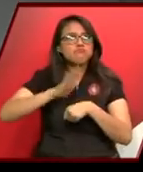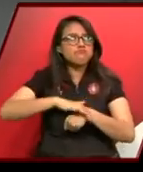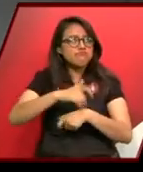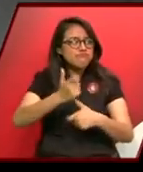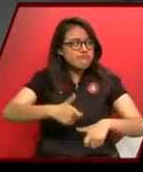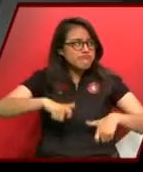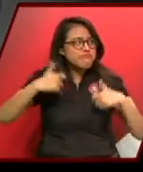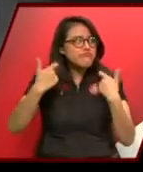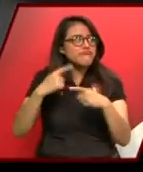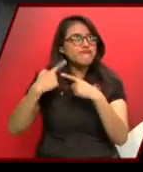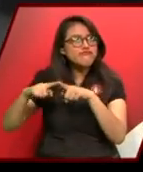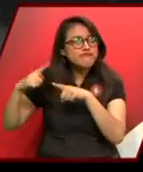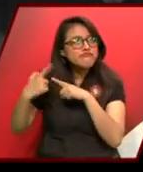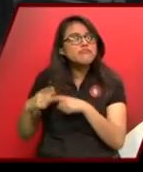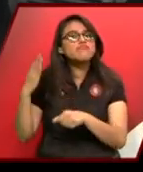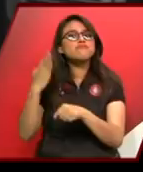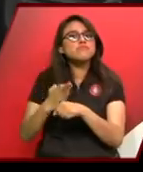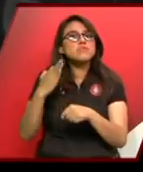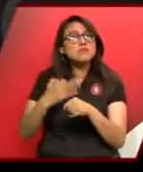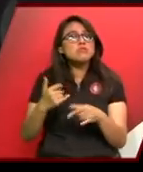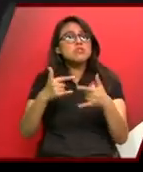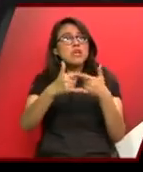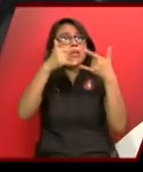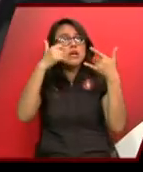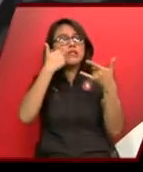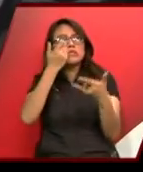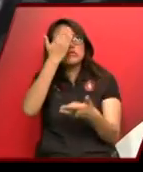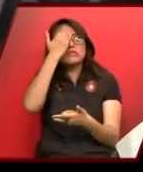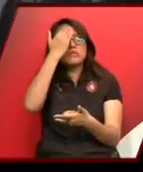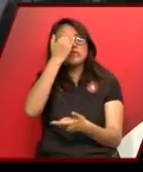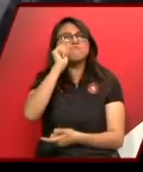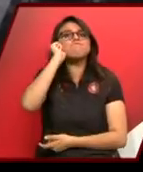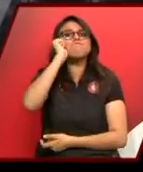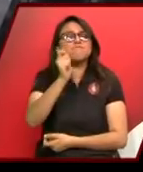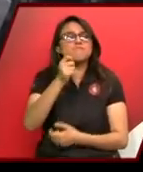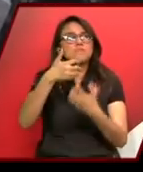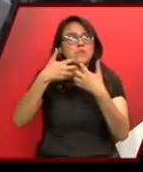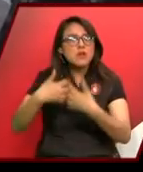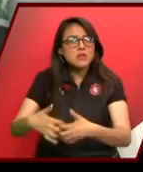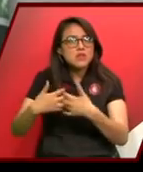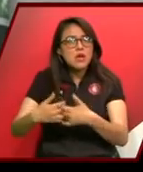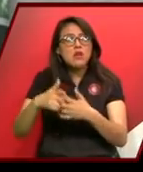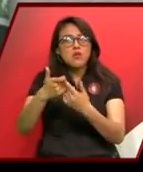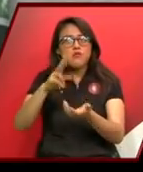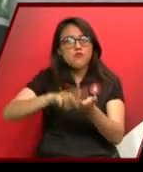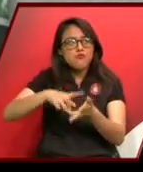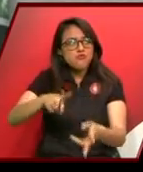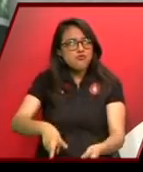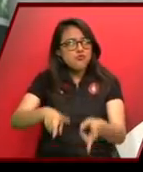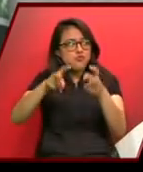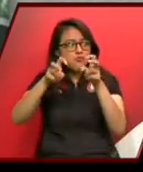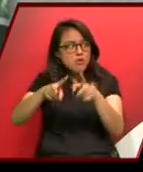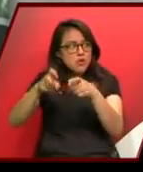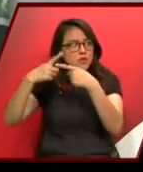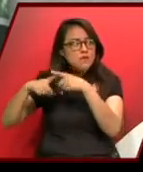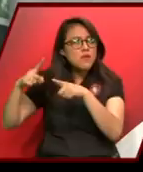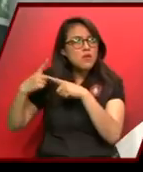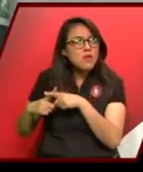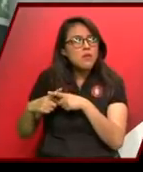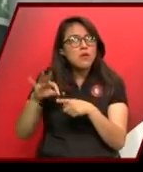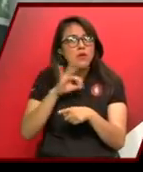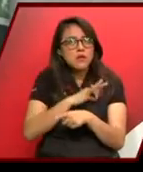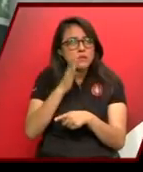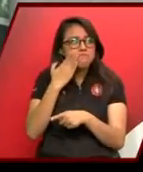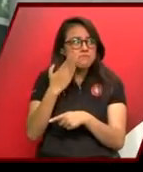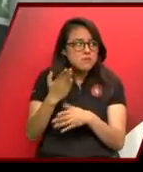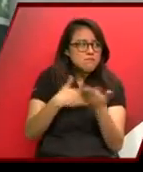deuda. Busca que con su historia se dé a conocer esta empresa que llama un fraude y también se le apoya a salir